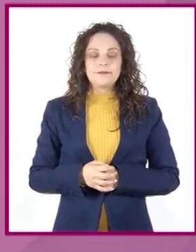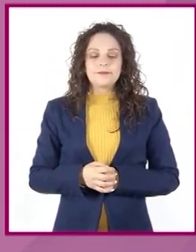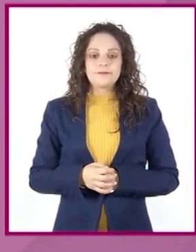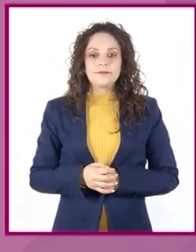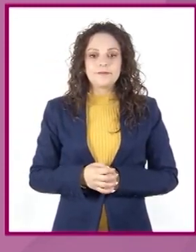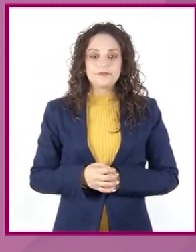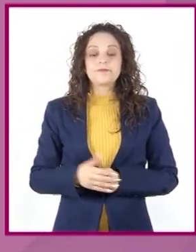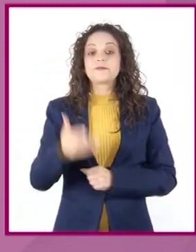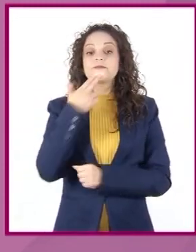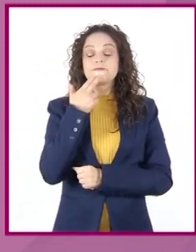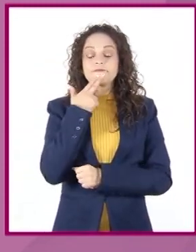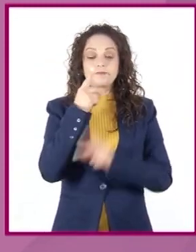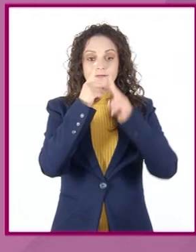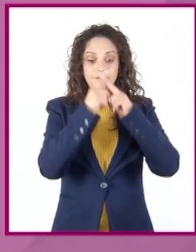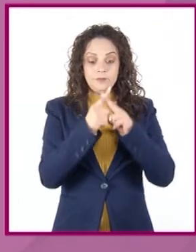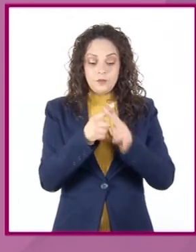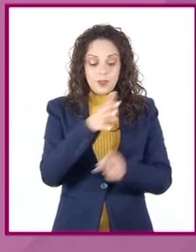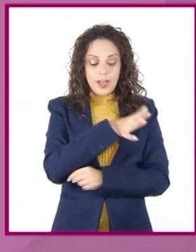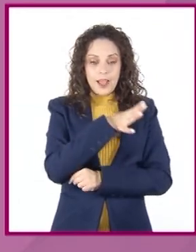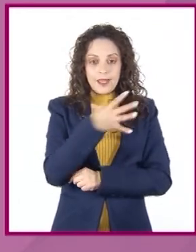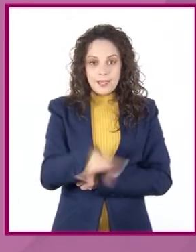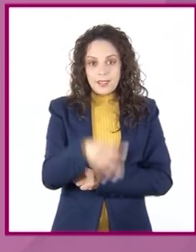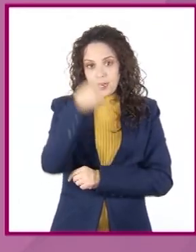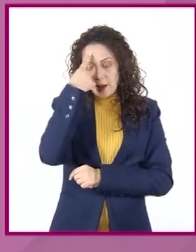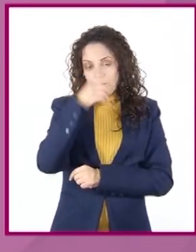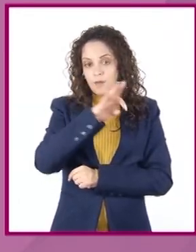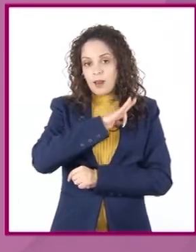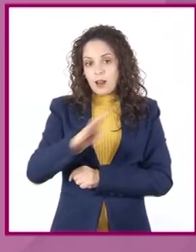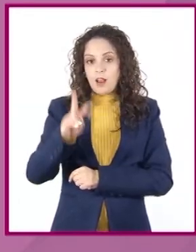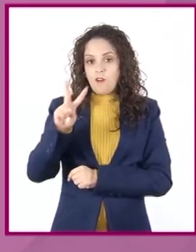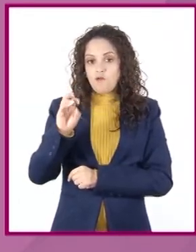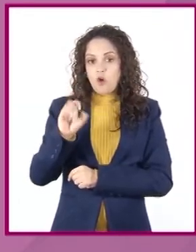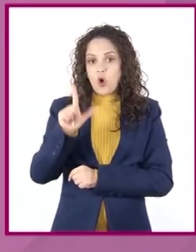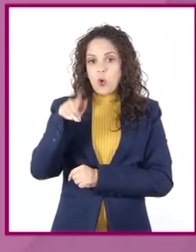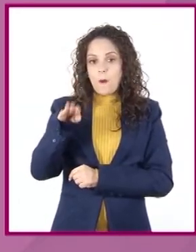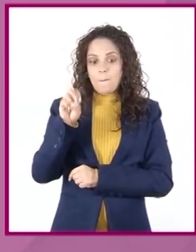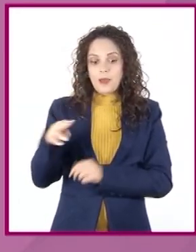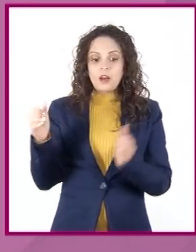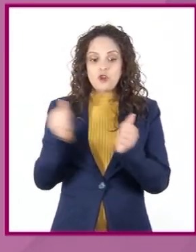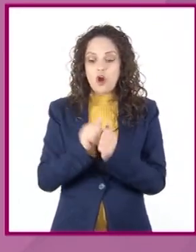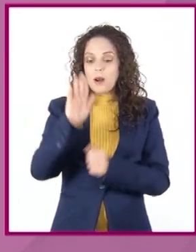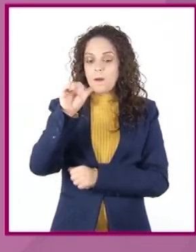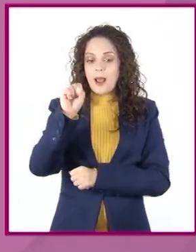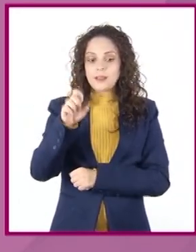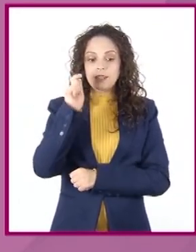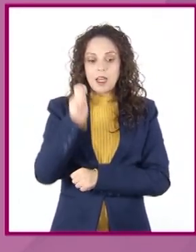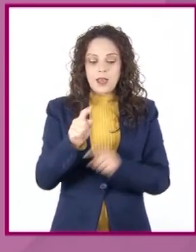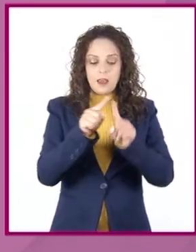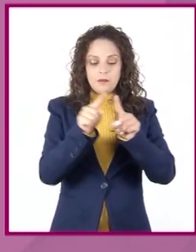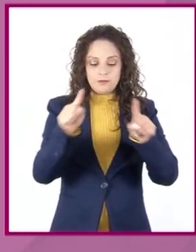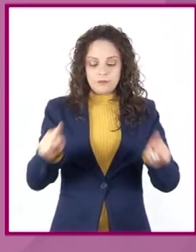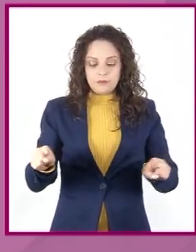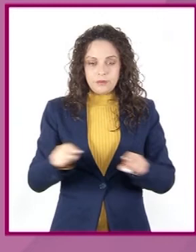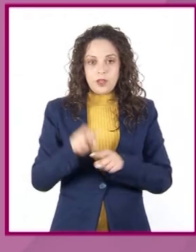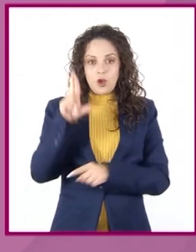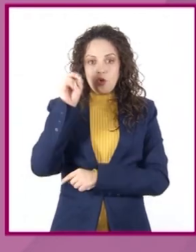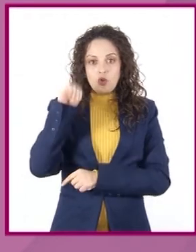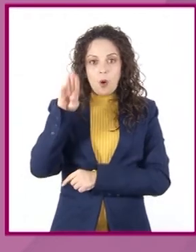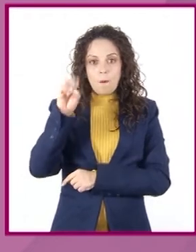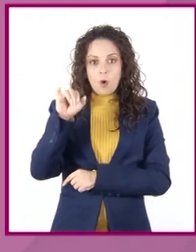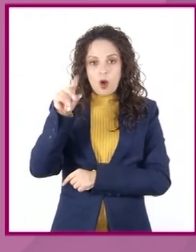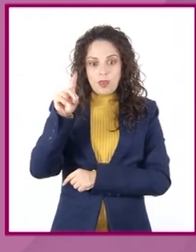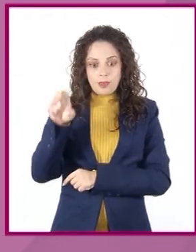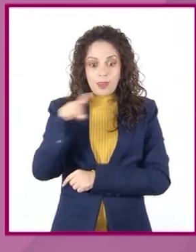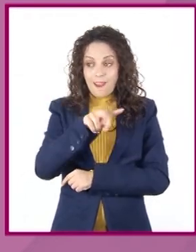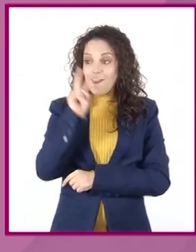Utilicemos la fórmula general para calcular el volumen del prisma con la base de un romboide. Observemos primero las medidas